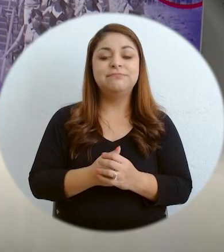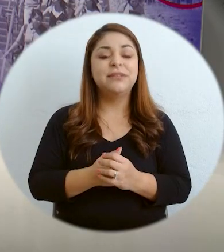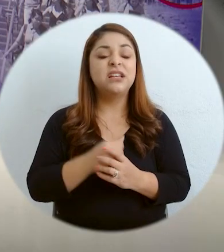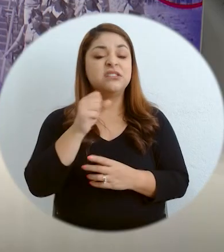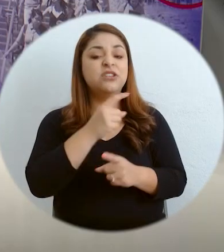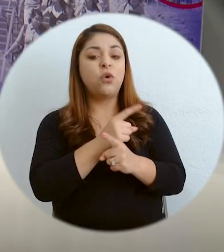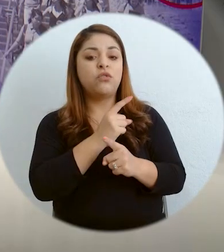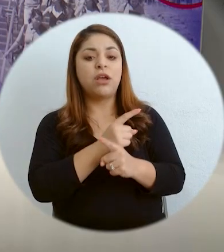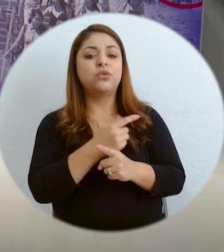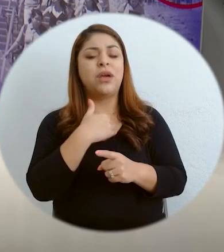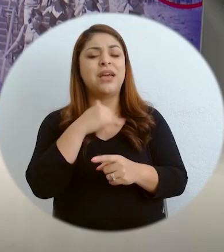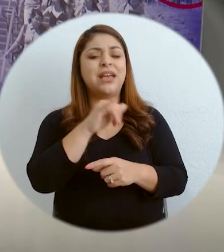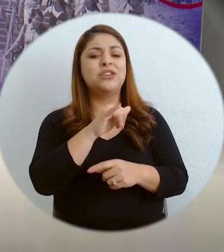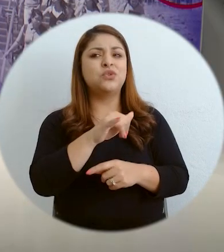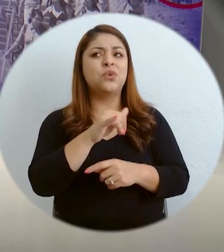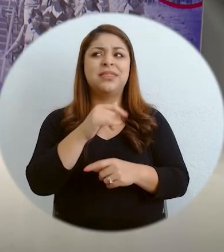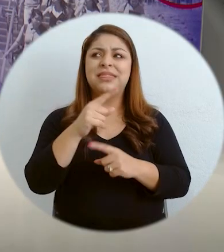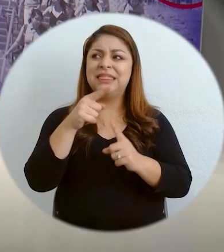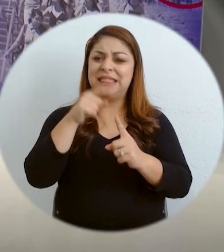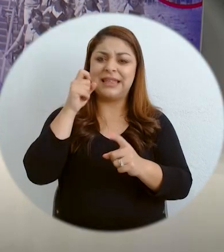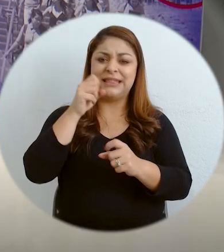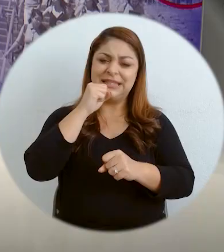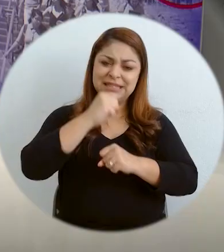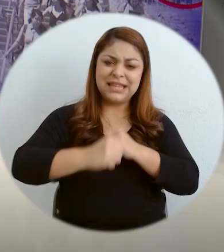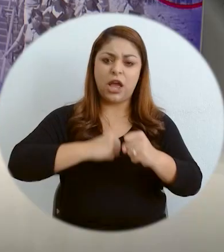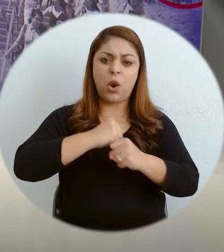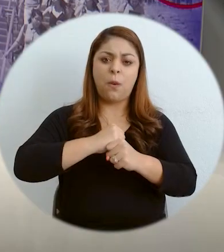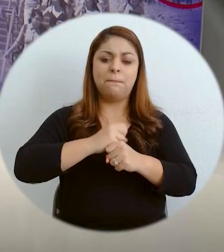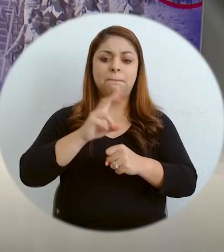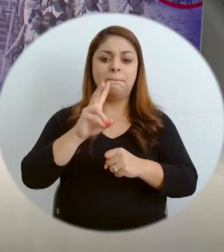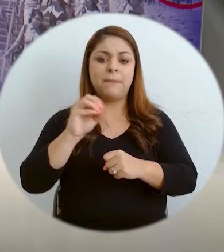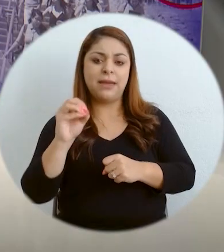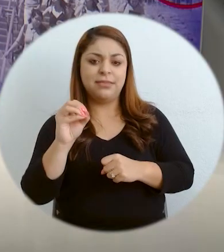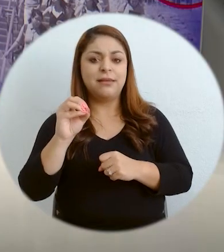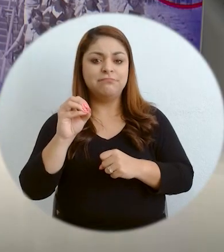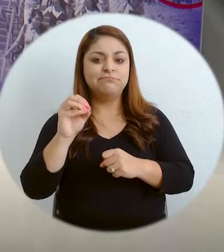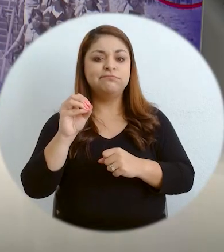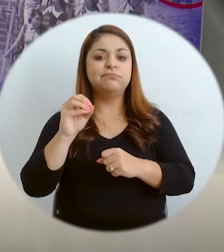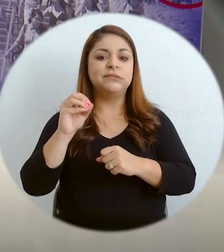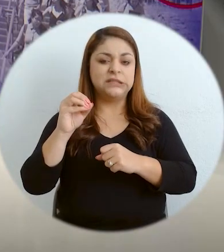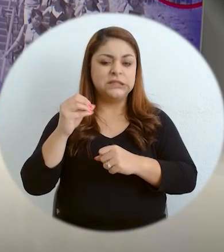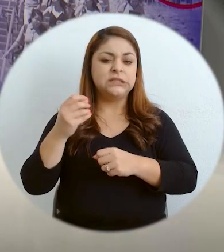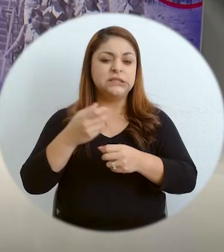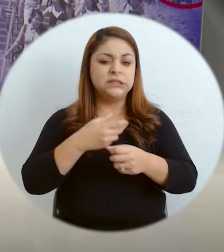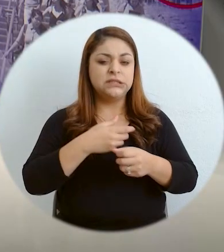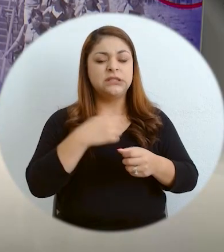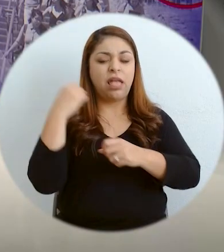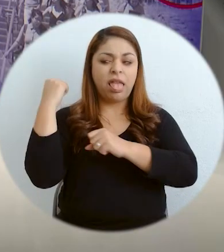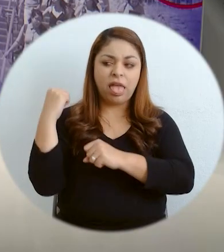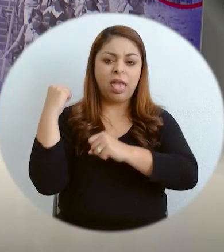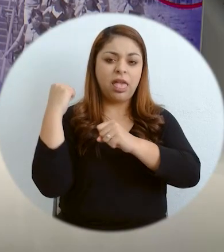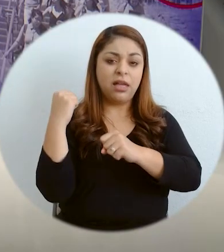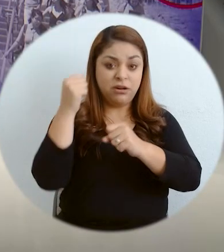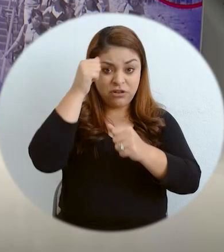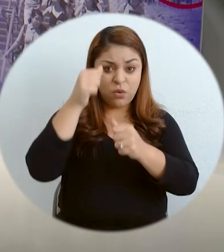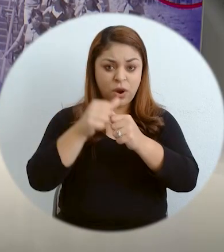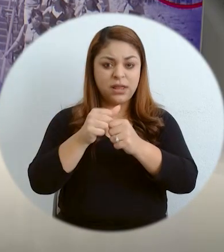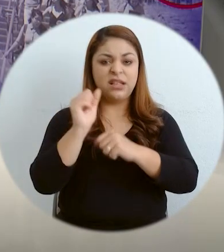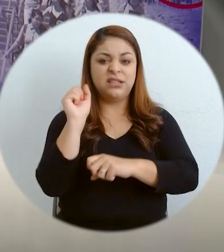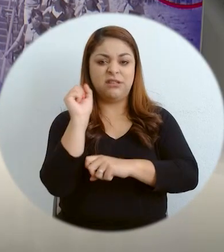algo que hemos venido arrastrando desde el siglo pasado, desde el siglo XX a inicios. Recordemos con el derrocamiento de los